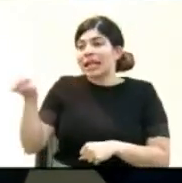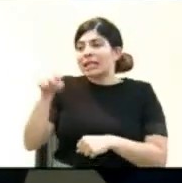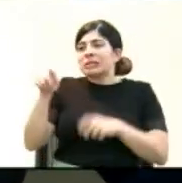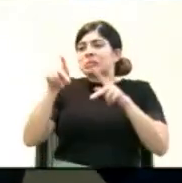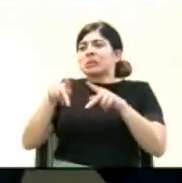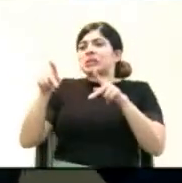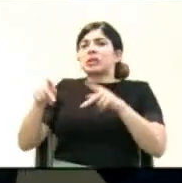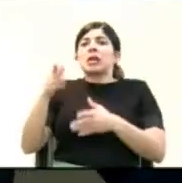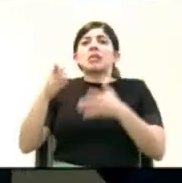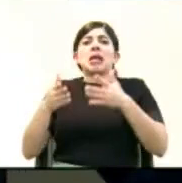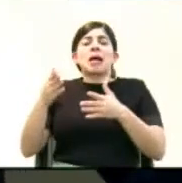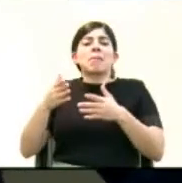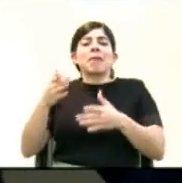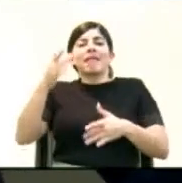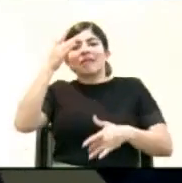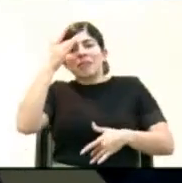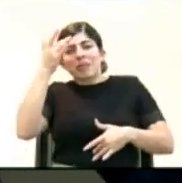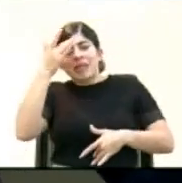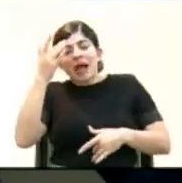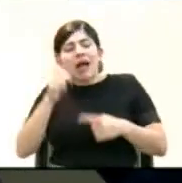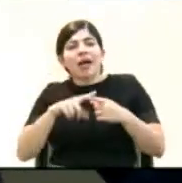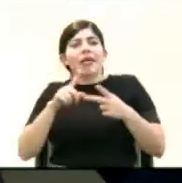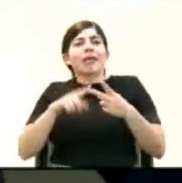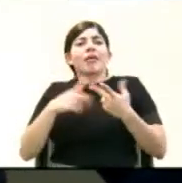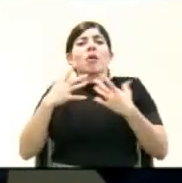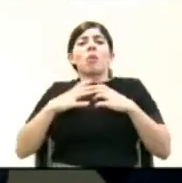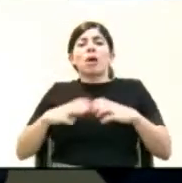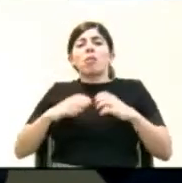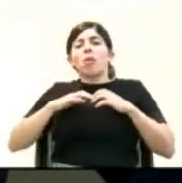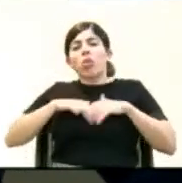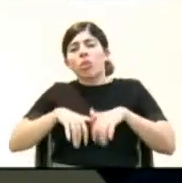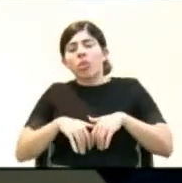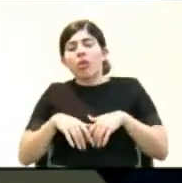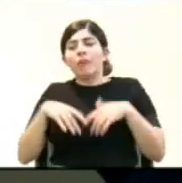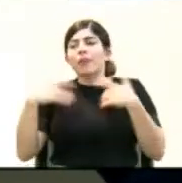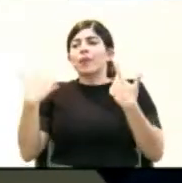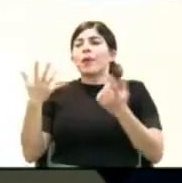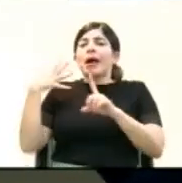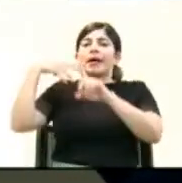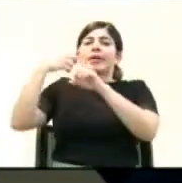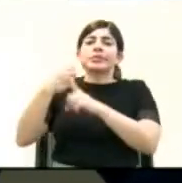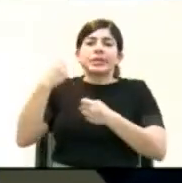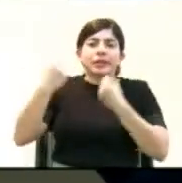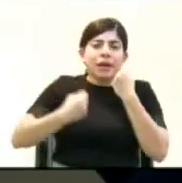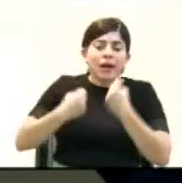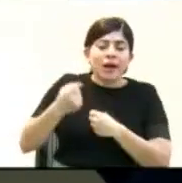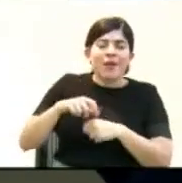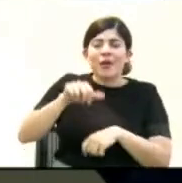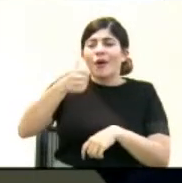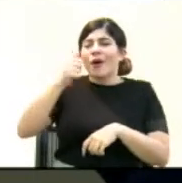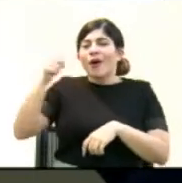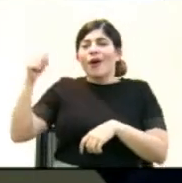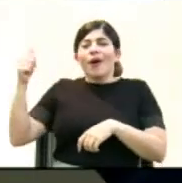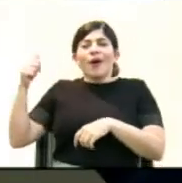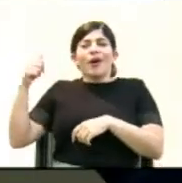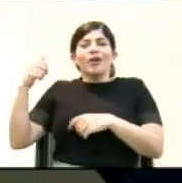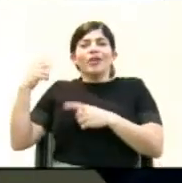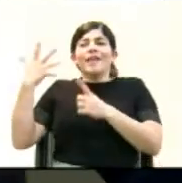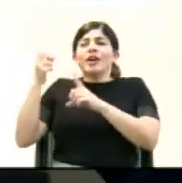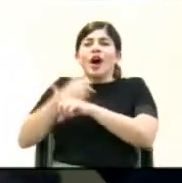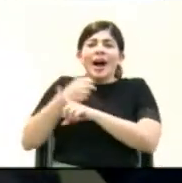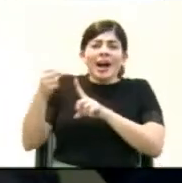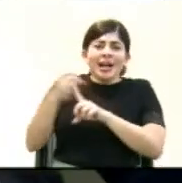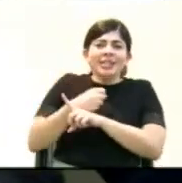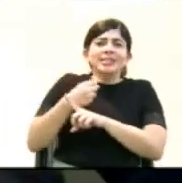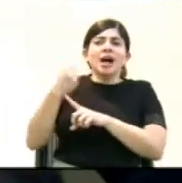ser pacientes de enfermedades crónicas, descompensados, accidentes de tránsito y otros tipos de trauma por